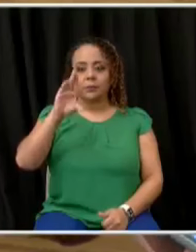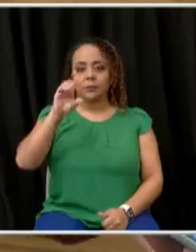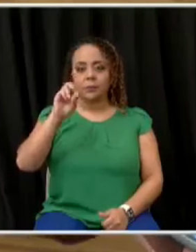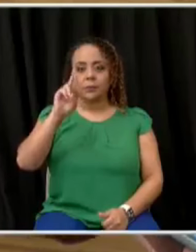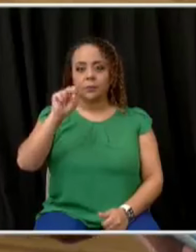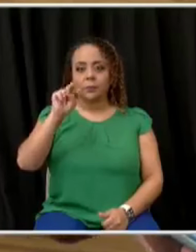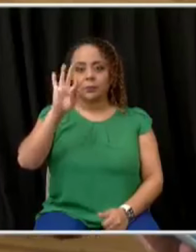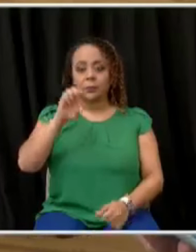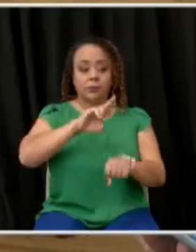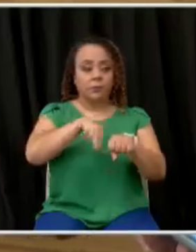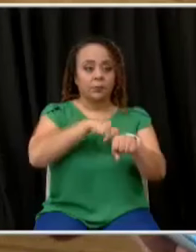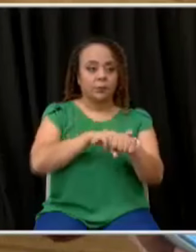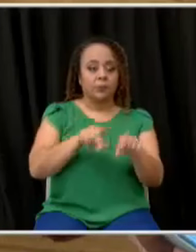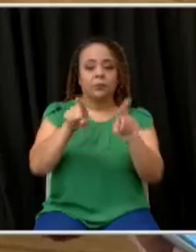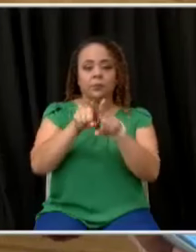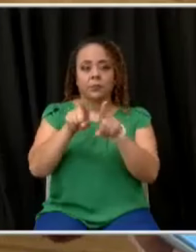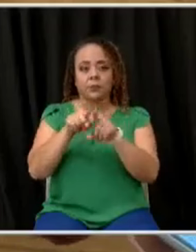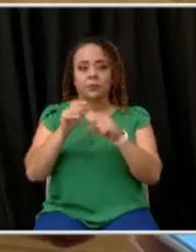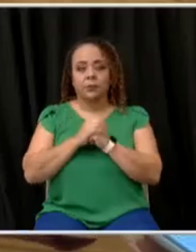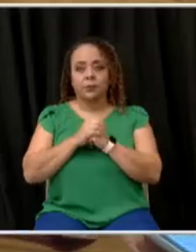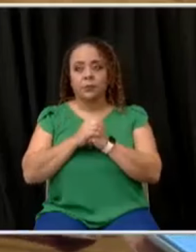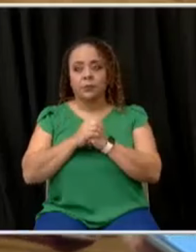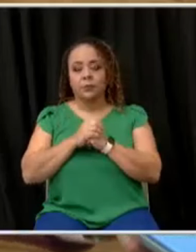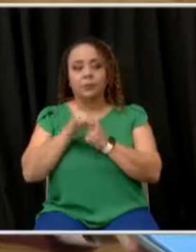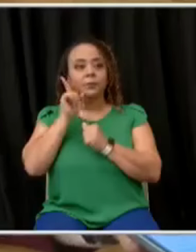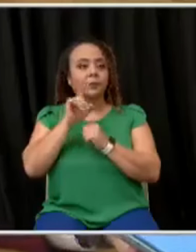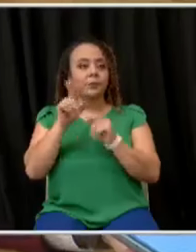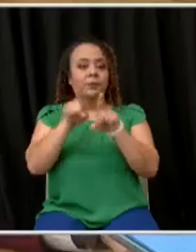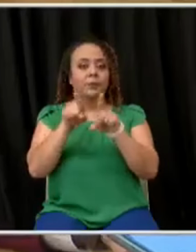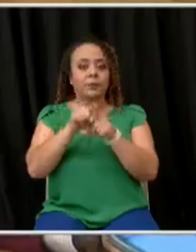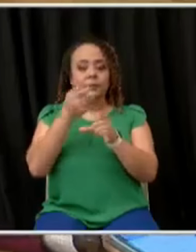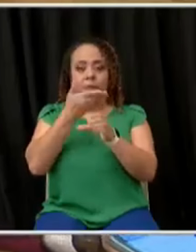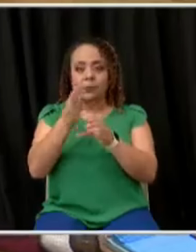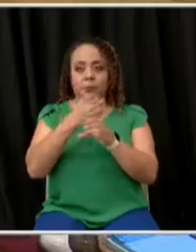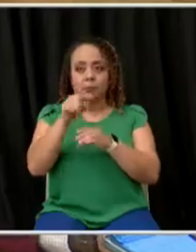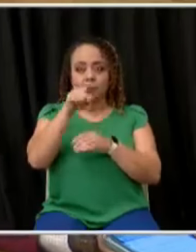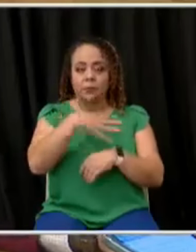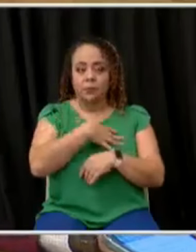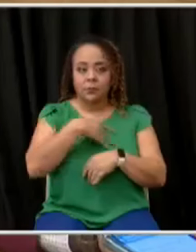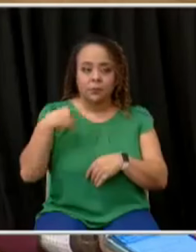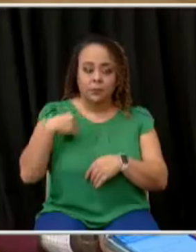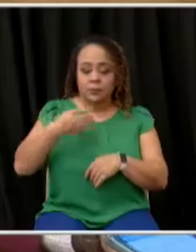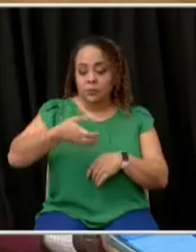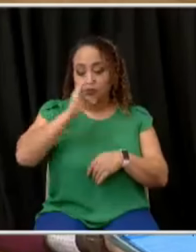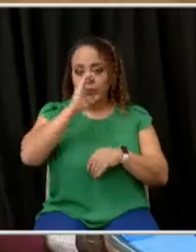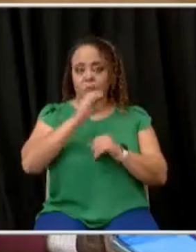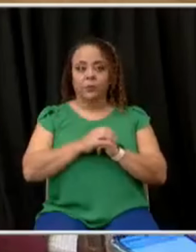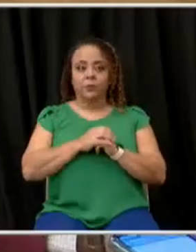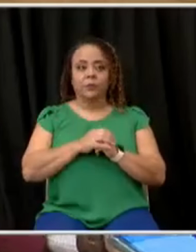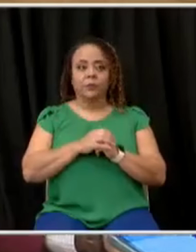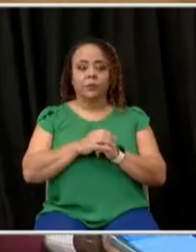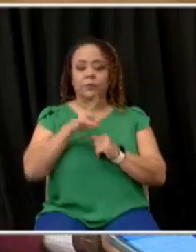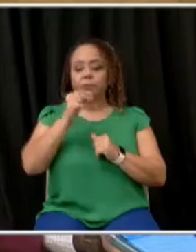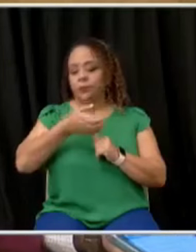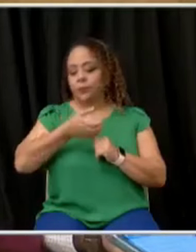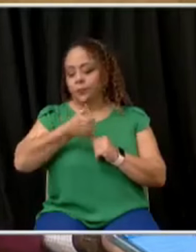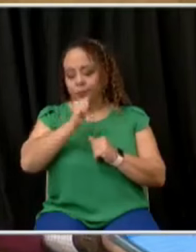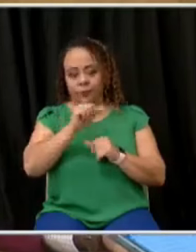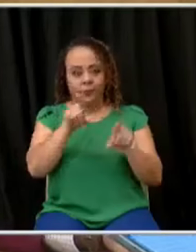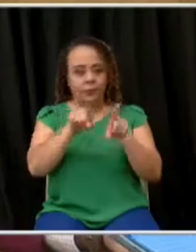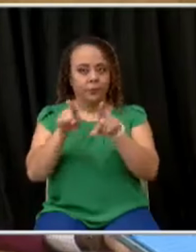natural, ni de los paquetitos. Tampoco puede ser la cervecita que a usted le gusta ahí tomarse, no hidrata la